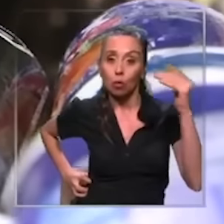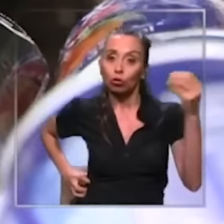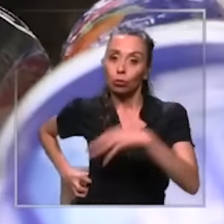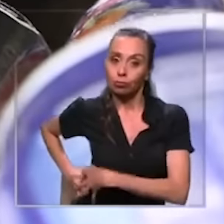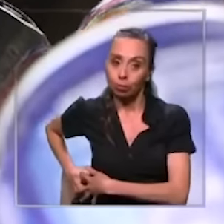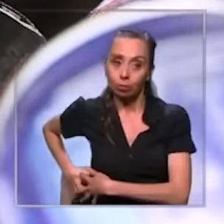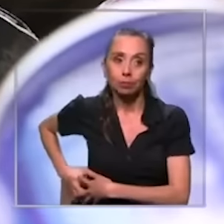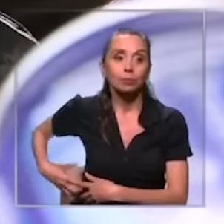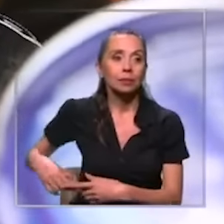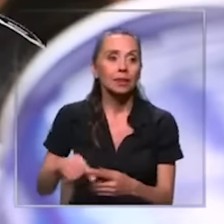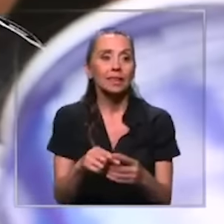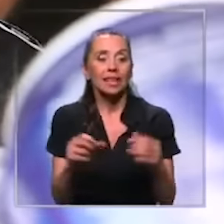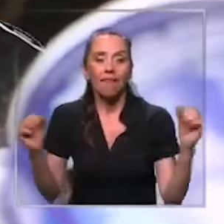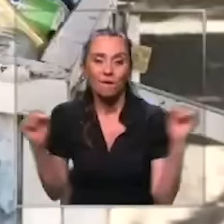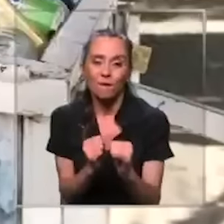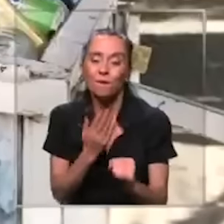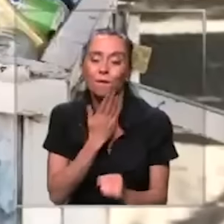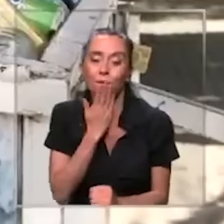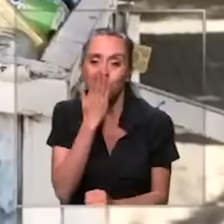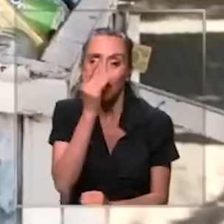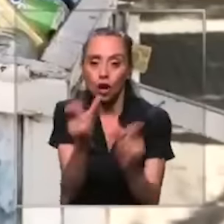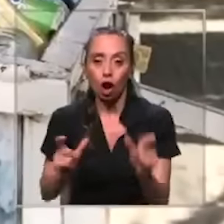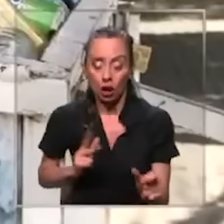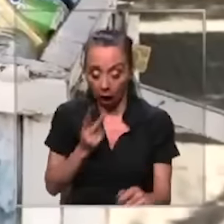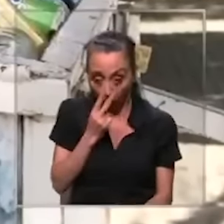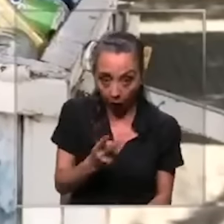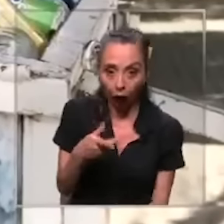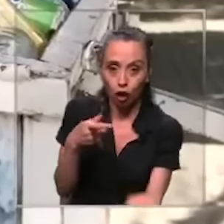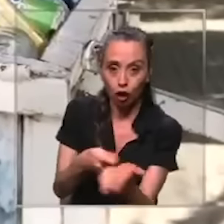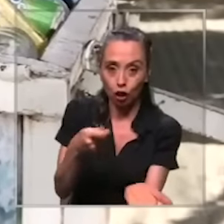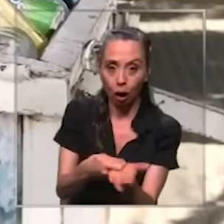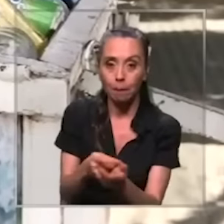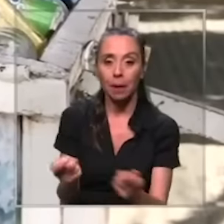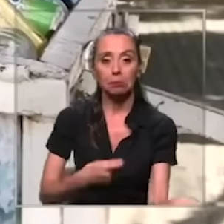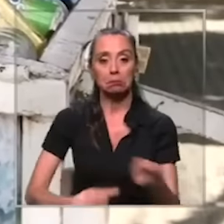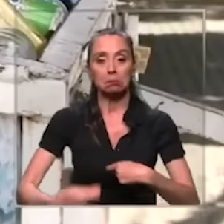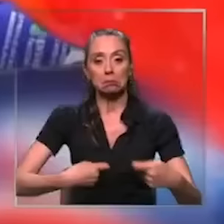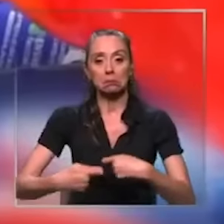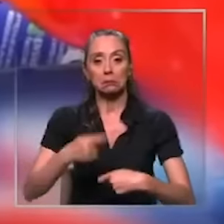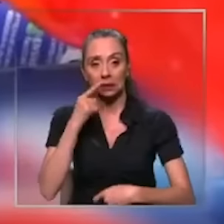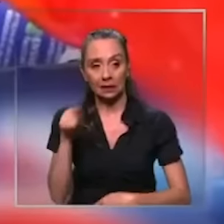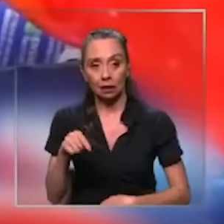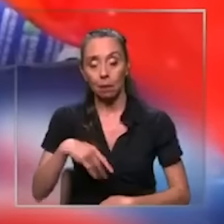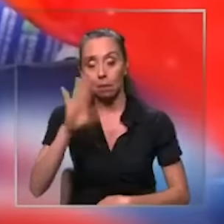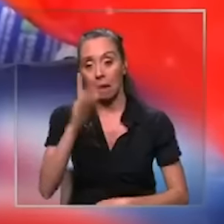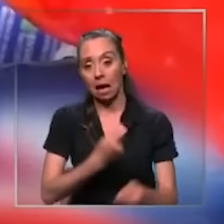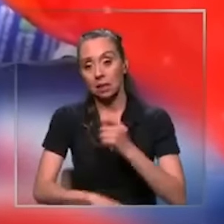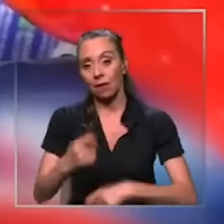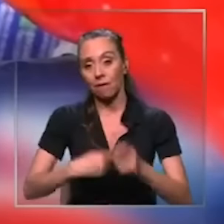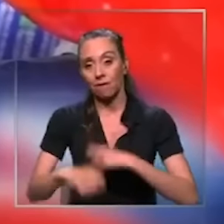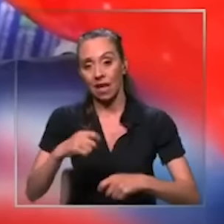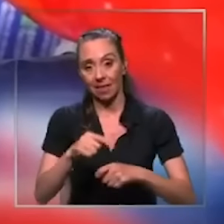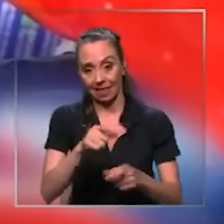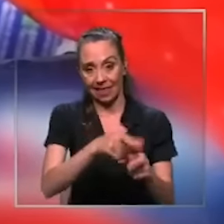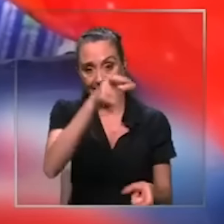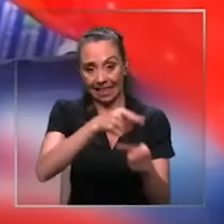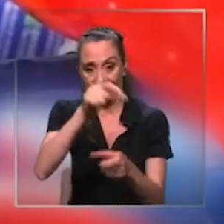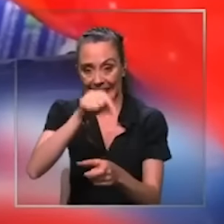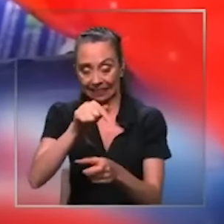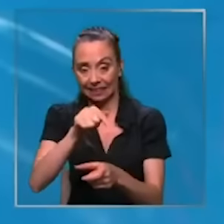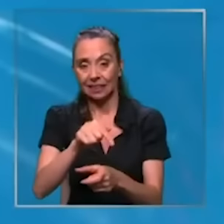Bien heladas tienen que estar para que la clientela las compre. En el kiosco de Cristian son uno de los productos más vendidos y hay un